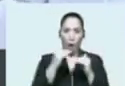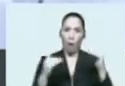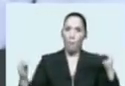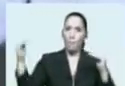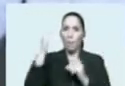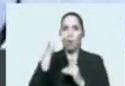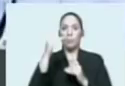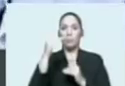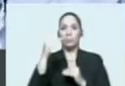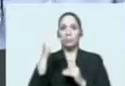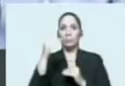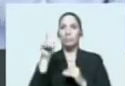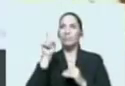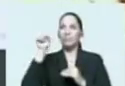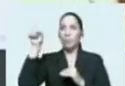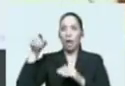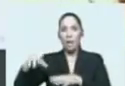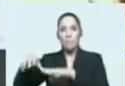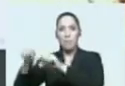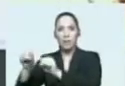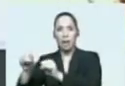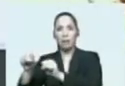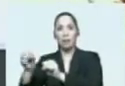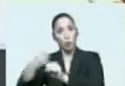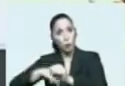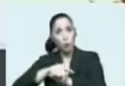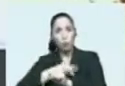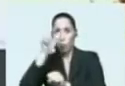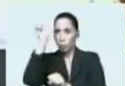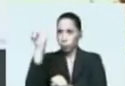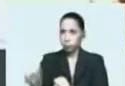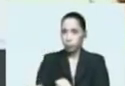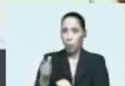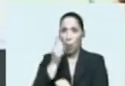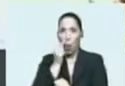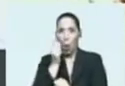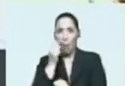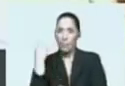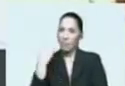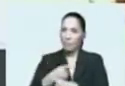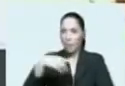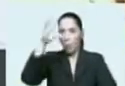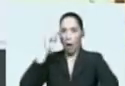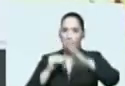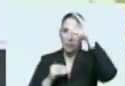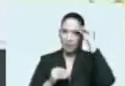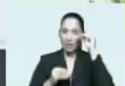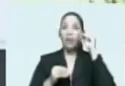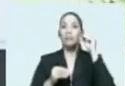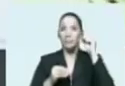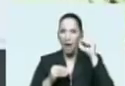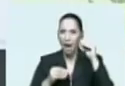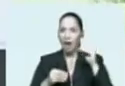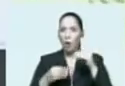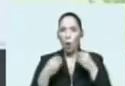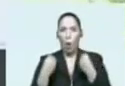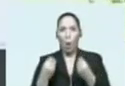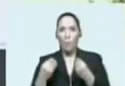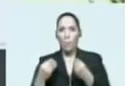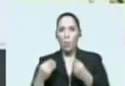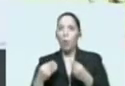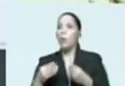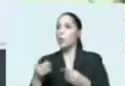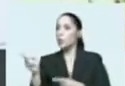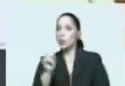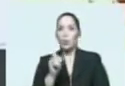esquemas imperiales mejor que tenemos que seguir aprendiendo sobre el carácter antiimperialista de nuestra revolución que los enemigos